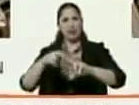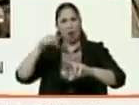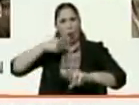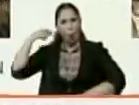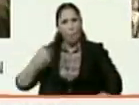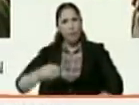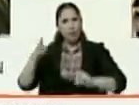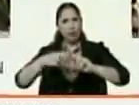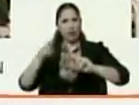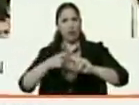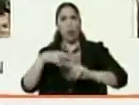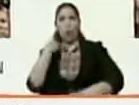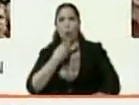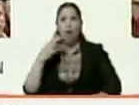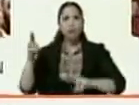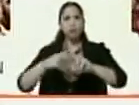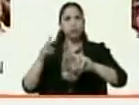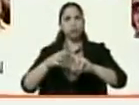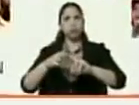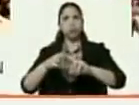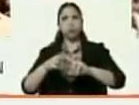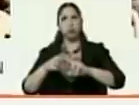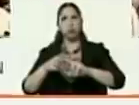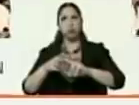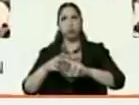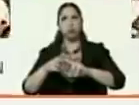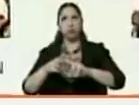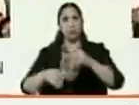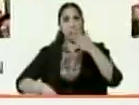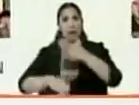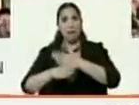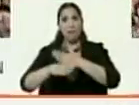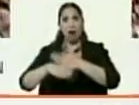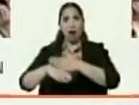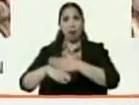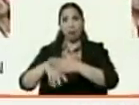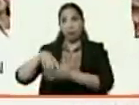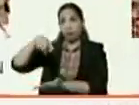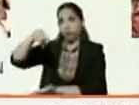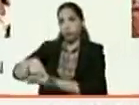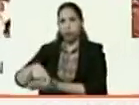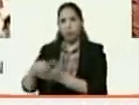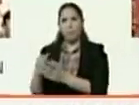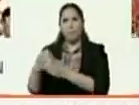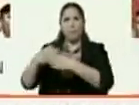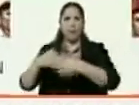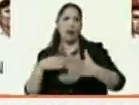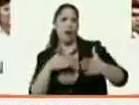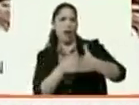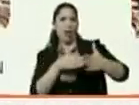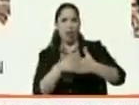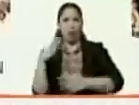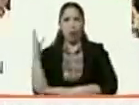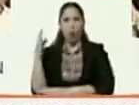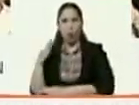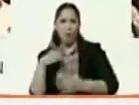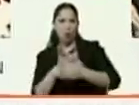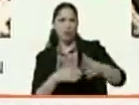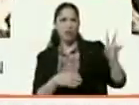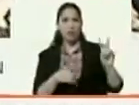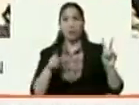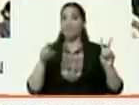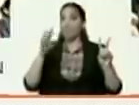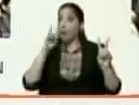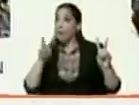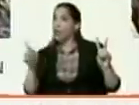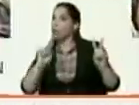hombres tachirenses, que la juventud tachirense se iba a rendir ante una presión desde Colombia. Se ve que no